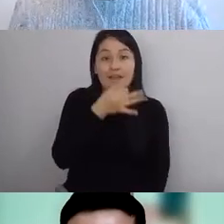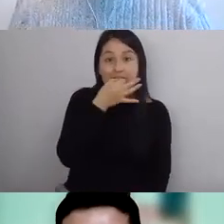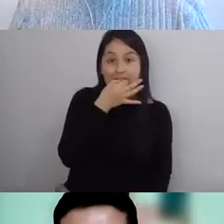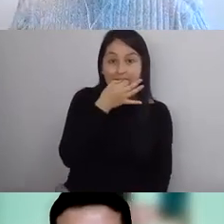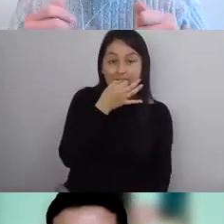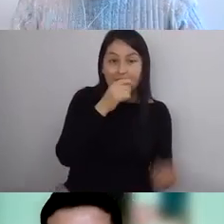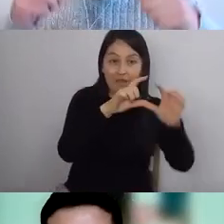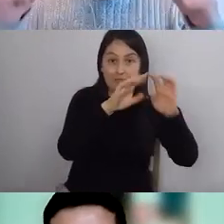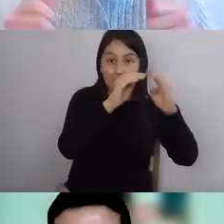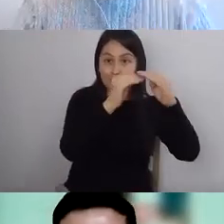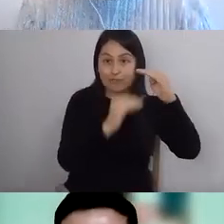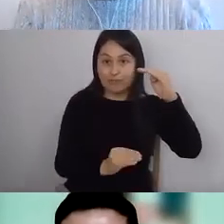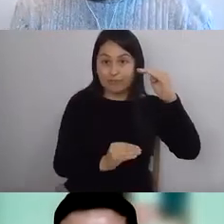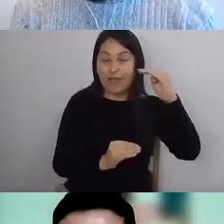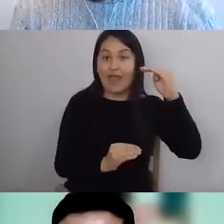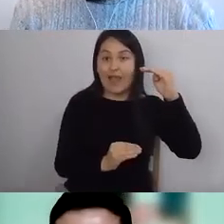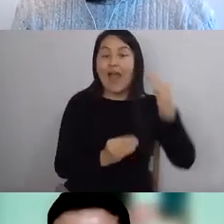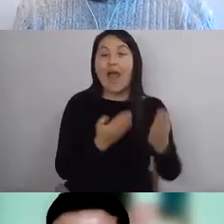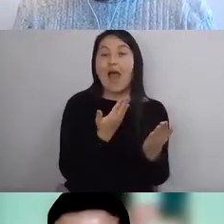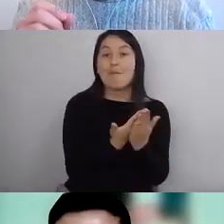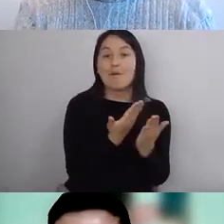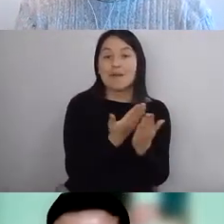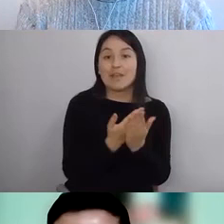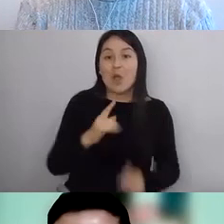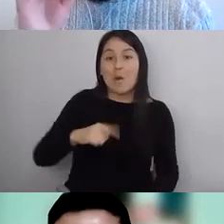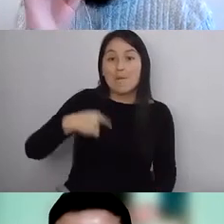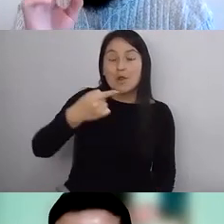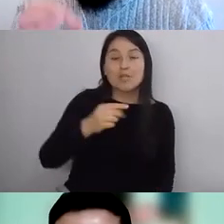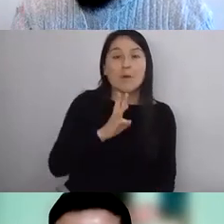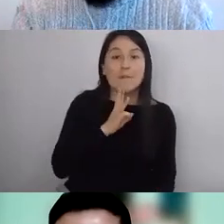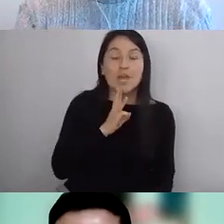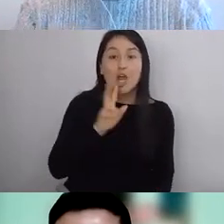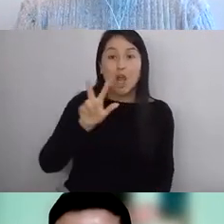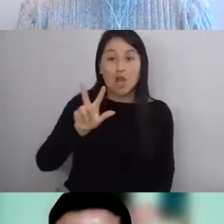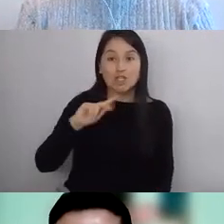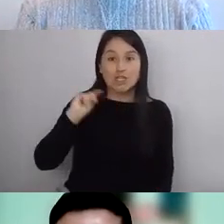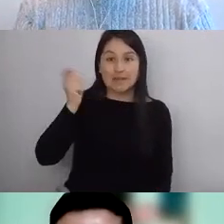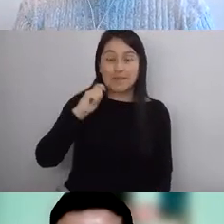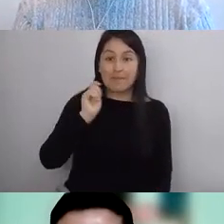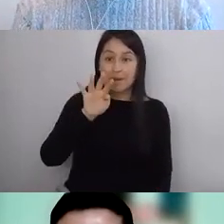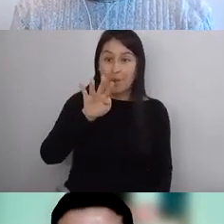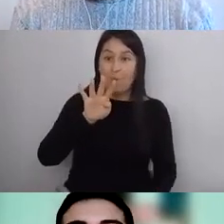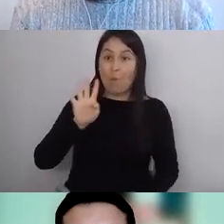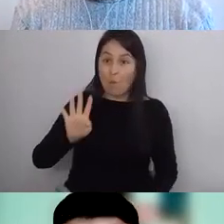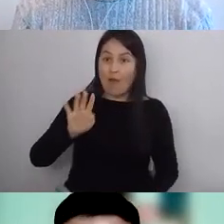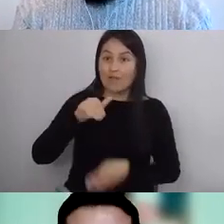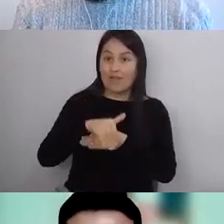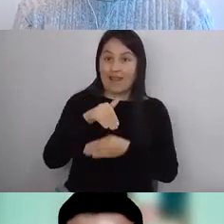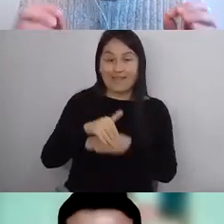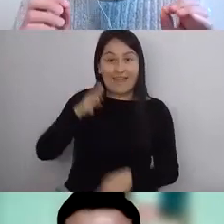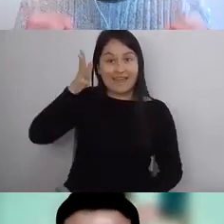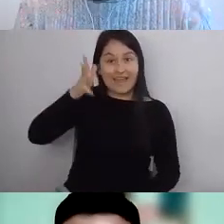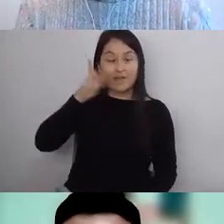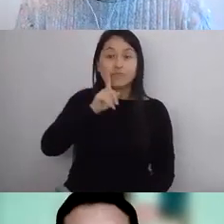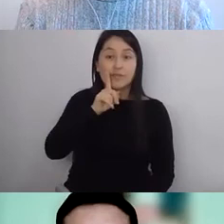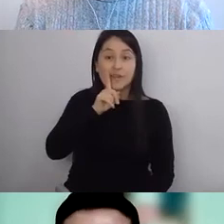abajo, nos invita a que aprovechemos el próximo miércoles 8 de septiembre a las 16 horas la charla que viene de Brian, porque va